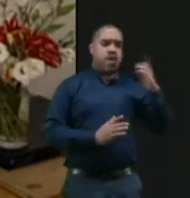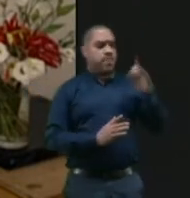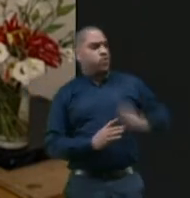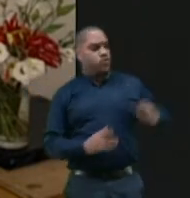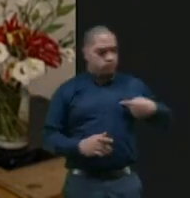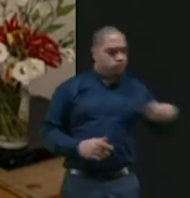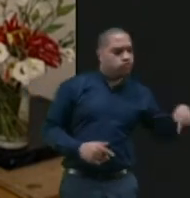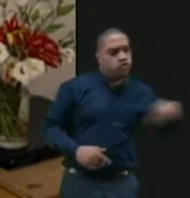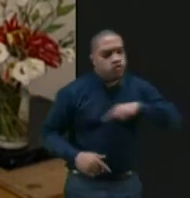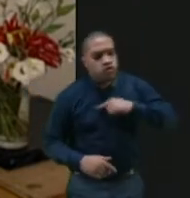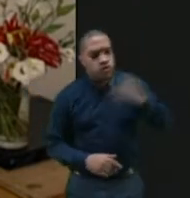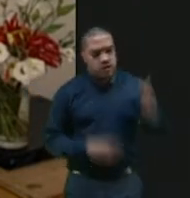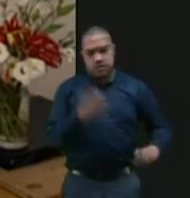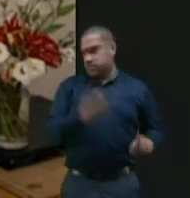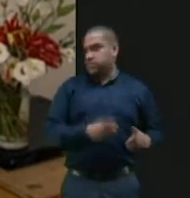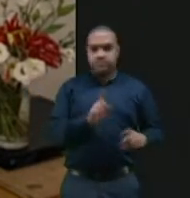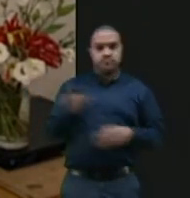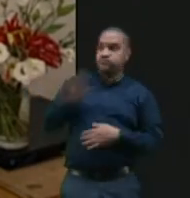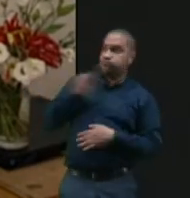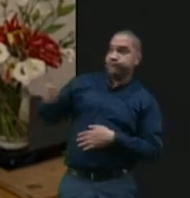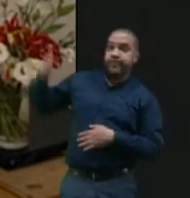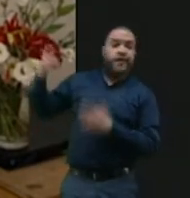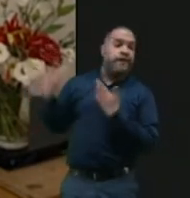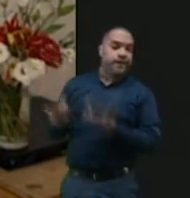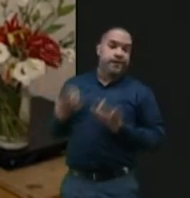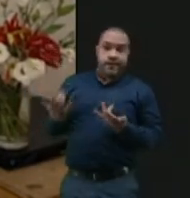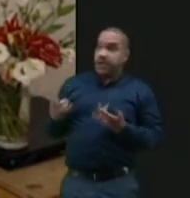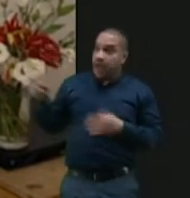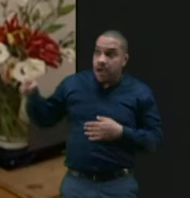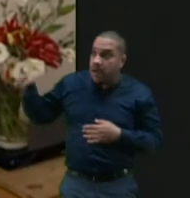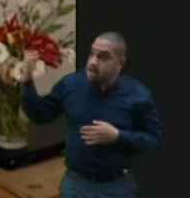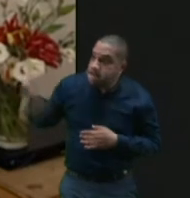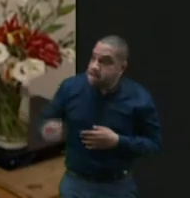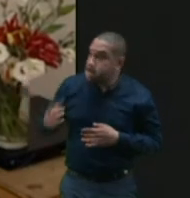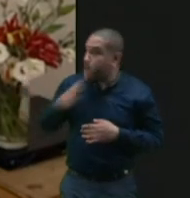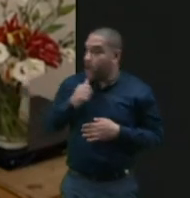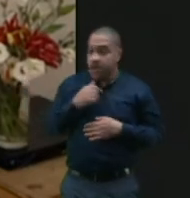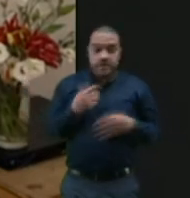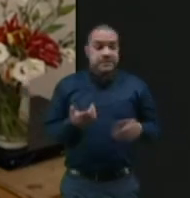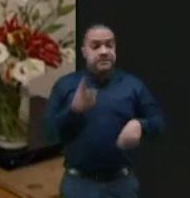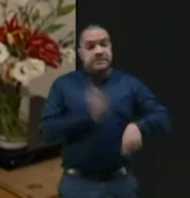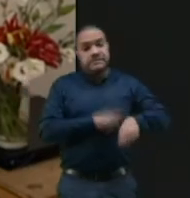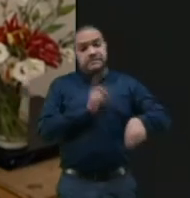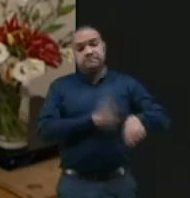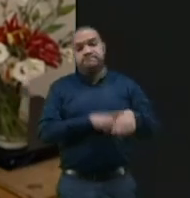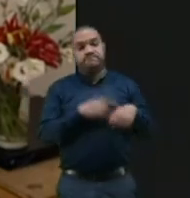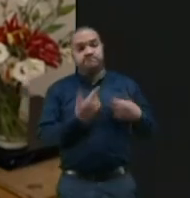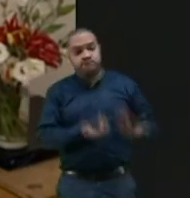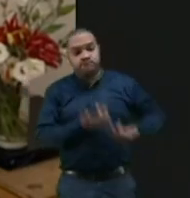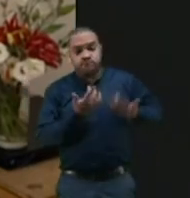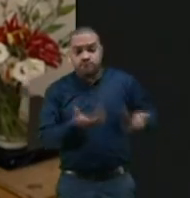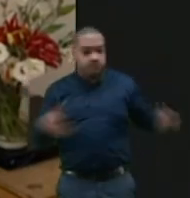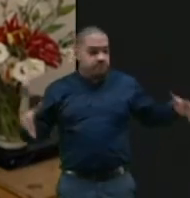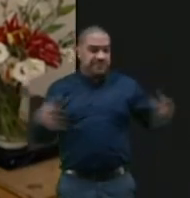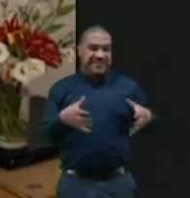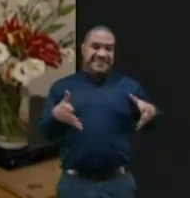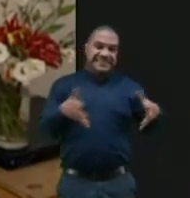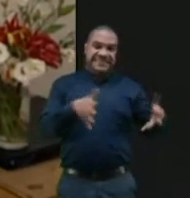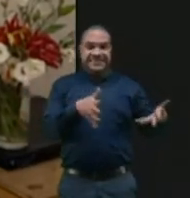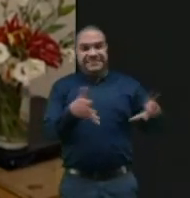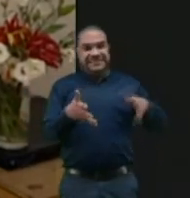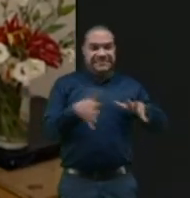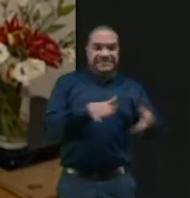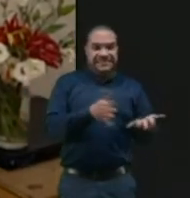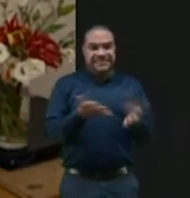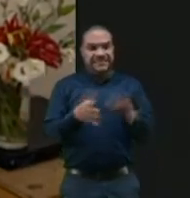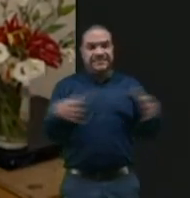el director no toma la decisión, es un periodo de tiempo muy difícil porque el equipo no va a estar bien.